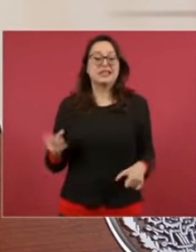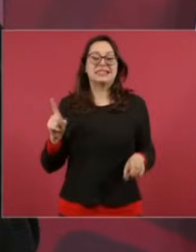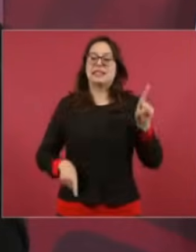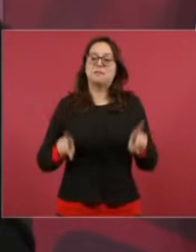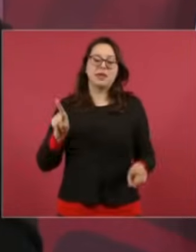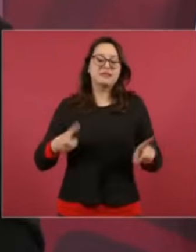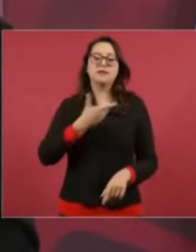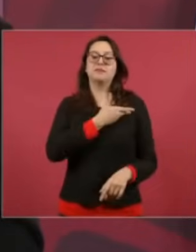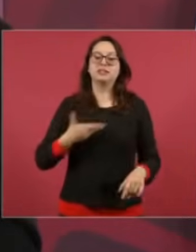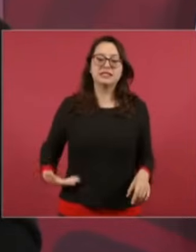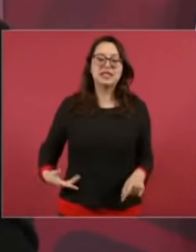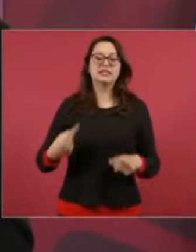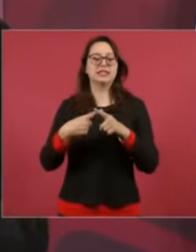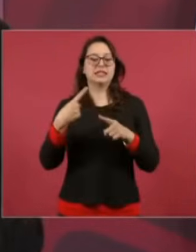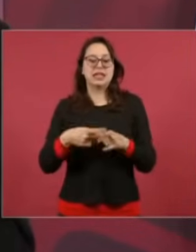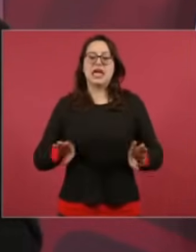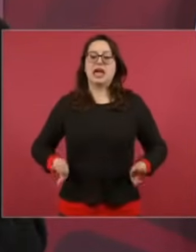O sea,